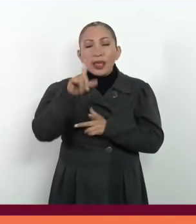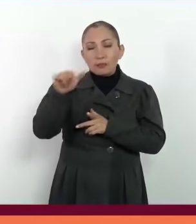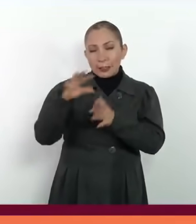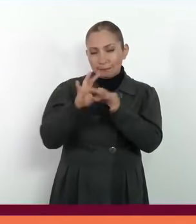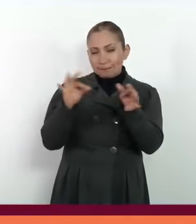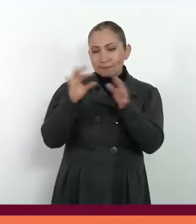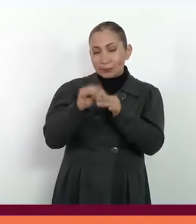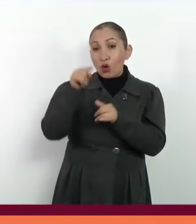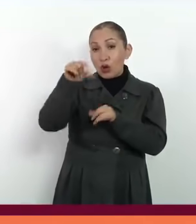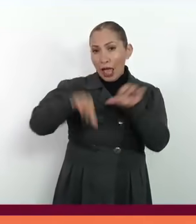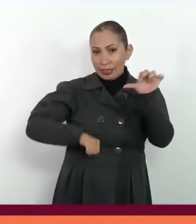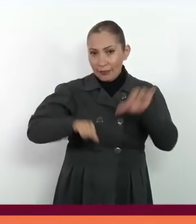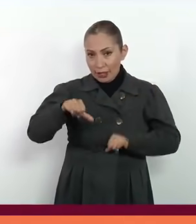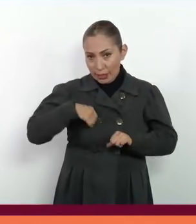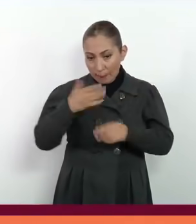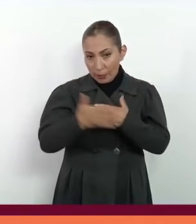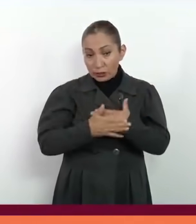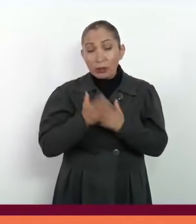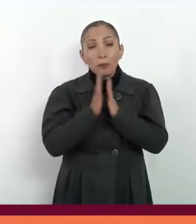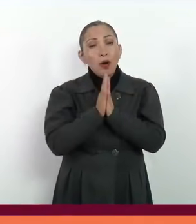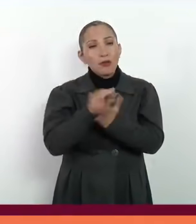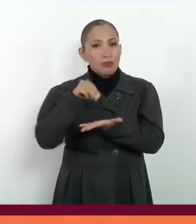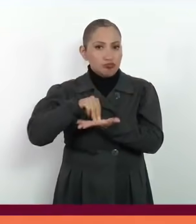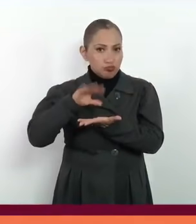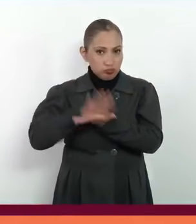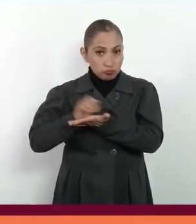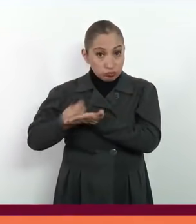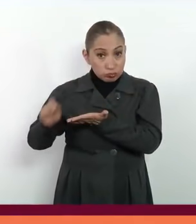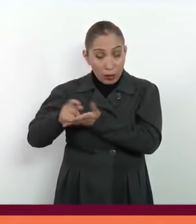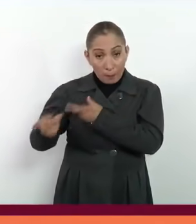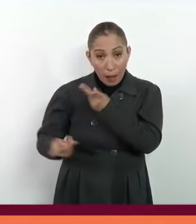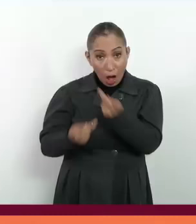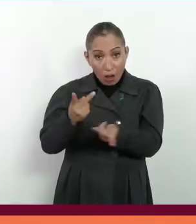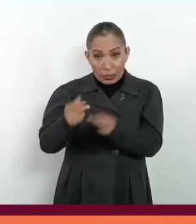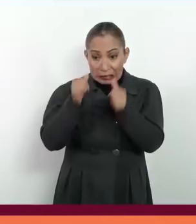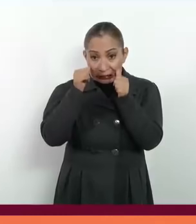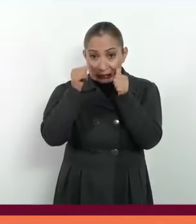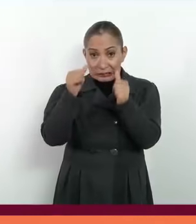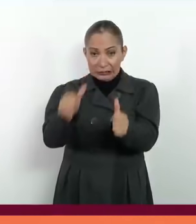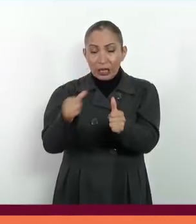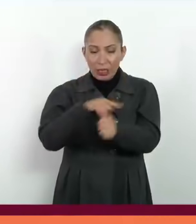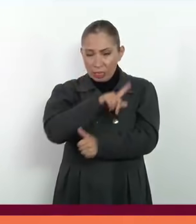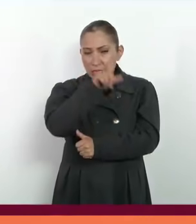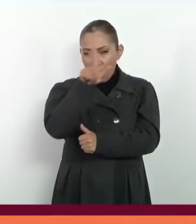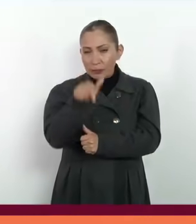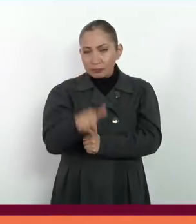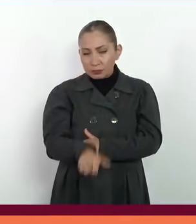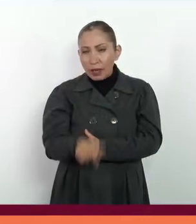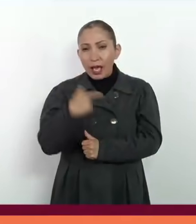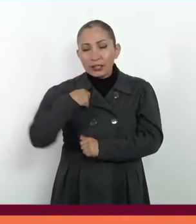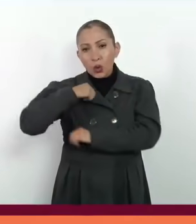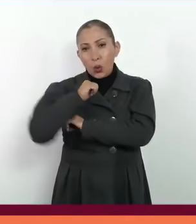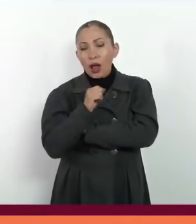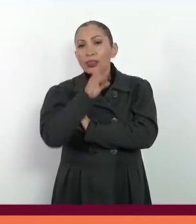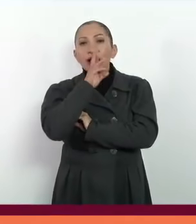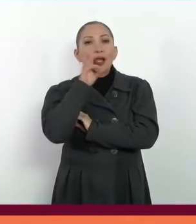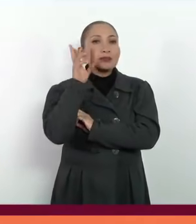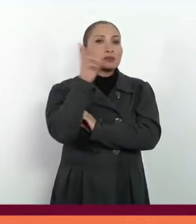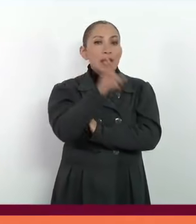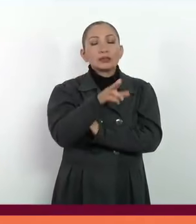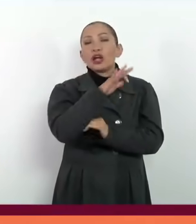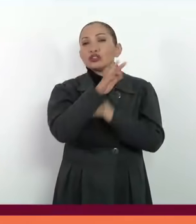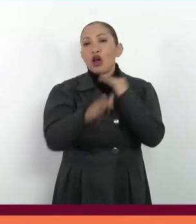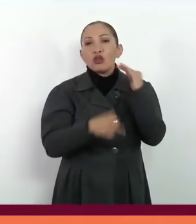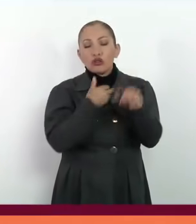indicaciones para realizar una actividad. Por favor, tomen nota de ellas y atiéndanlas y posteriormente guarden sus